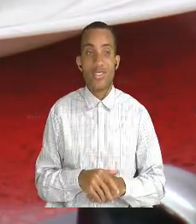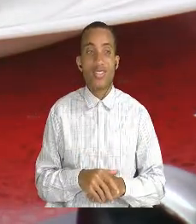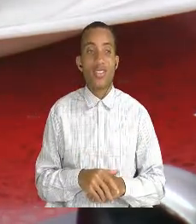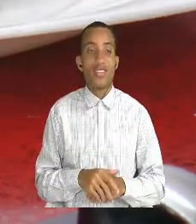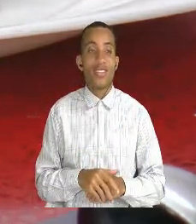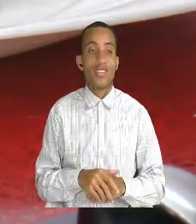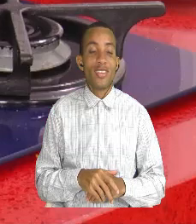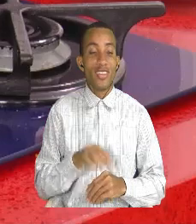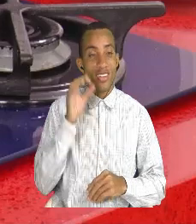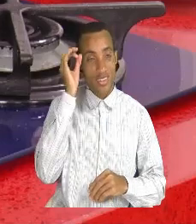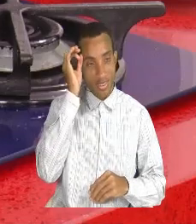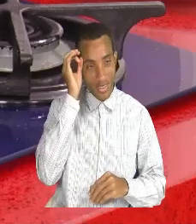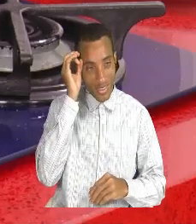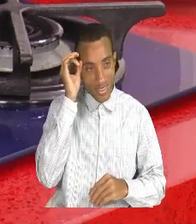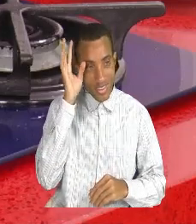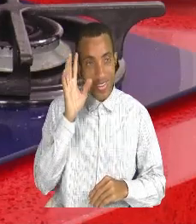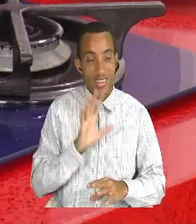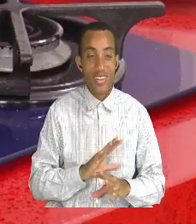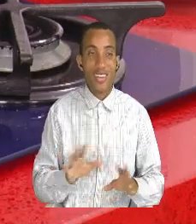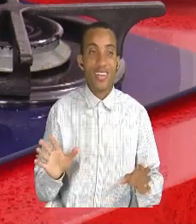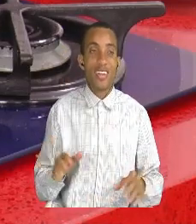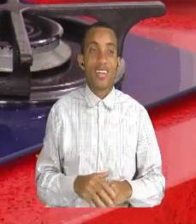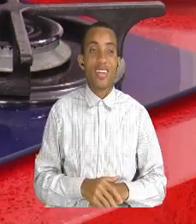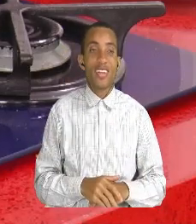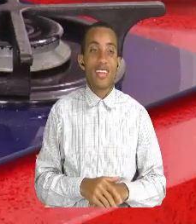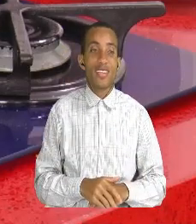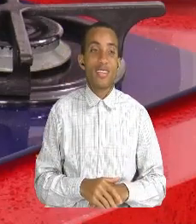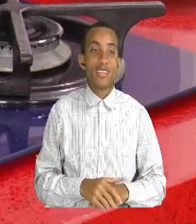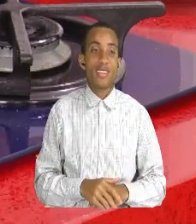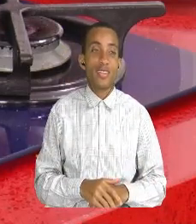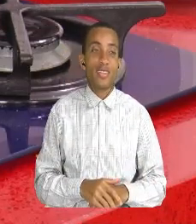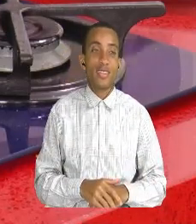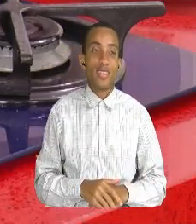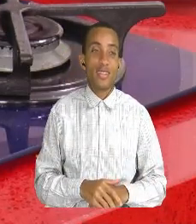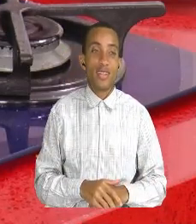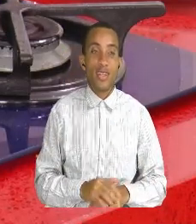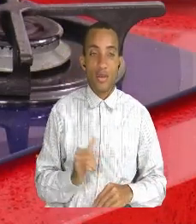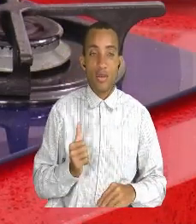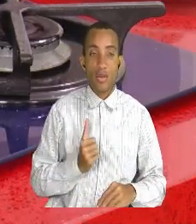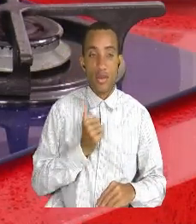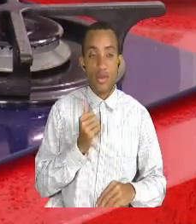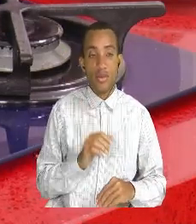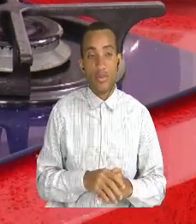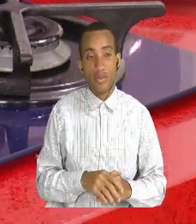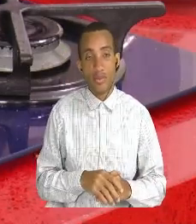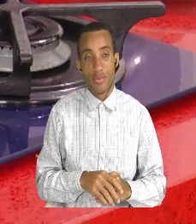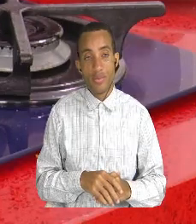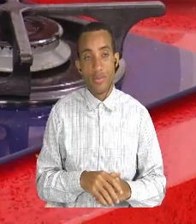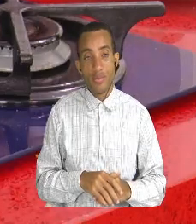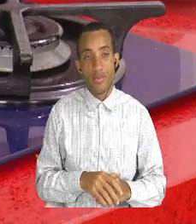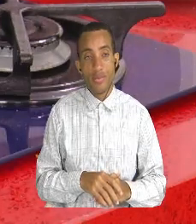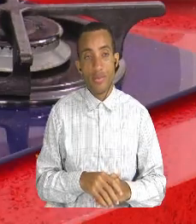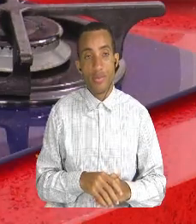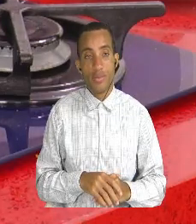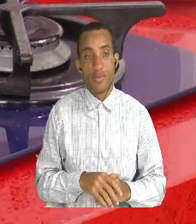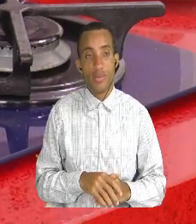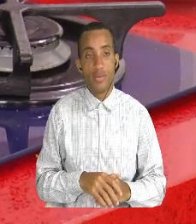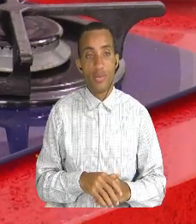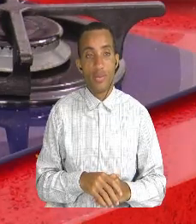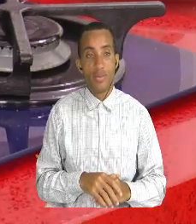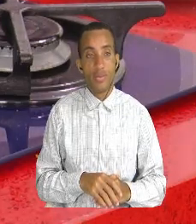De pronto mi arroz queda sin un molusco o sin un marisco. Entonces, ¿listo? Es mejor evitar.